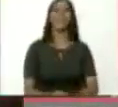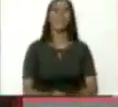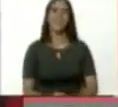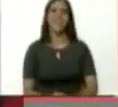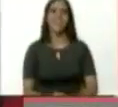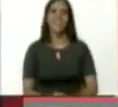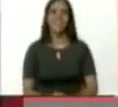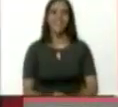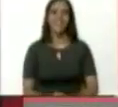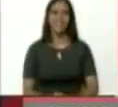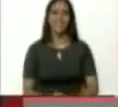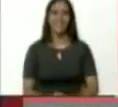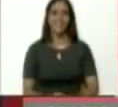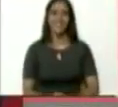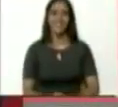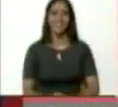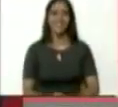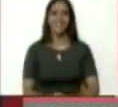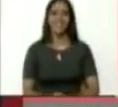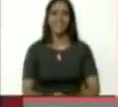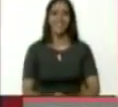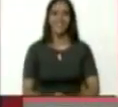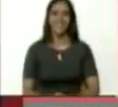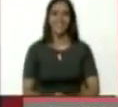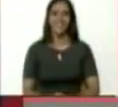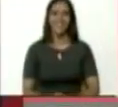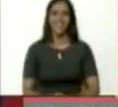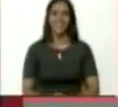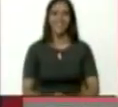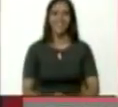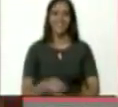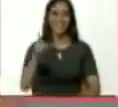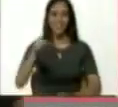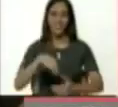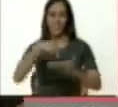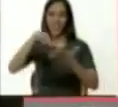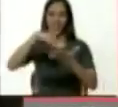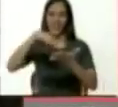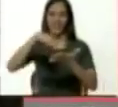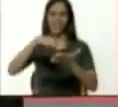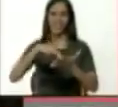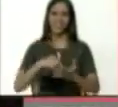¿Tú la bailaste esa? ¿Tú no la bailaste? ¿Y tú?